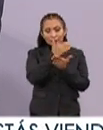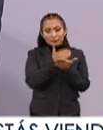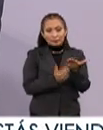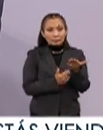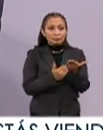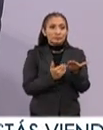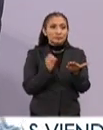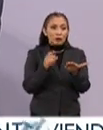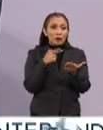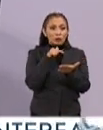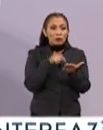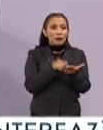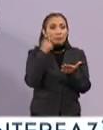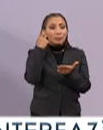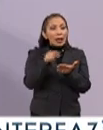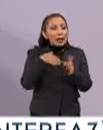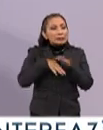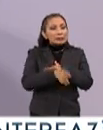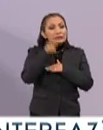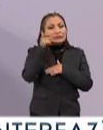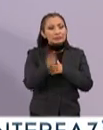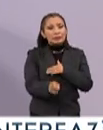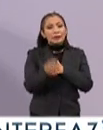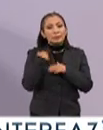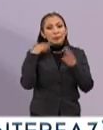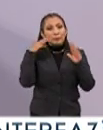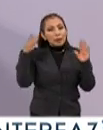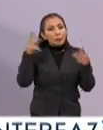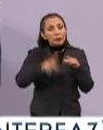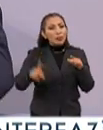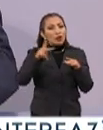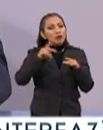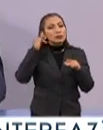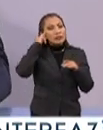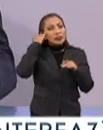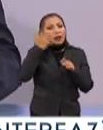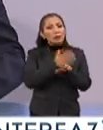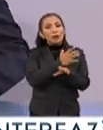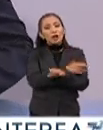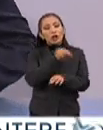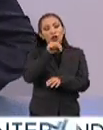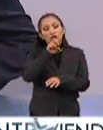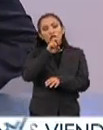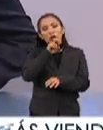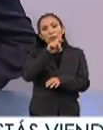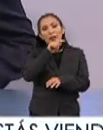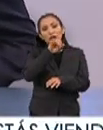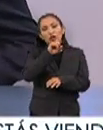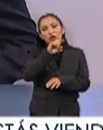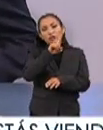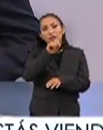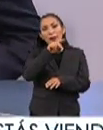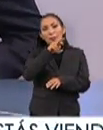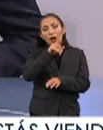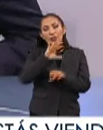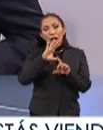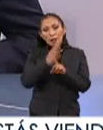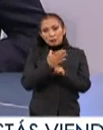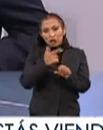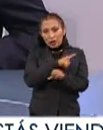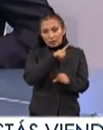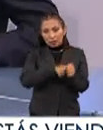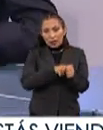documento o espacio para adentrarnos a esta maravilla de nuestros pueblos originarios, nos acompaña Norberto Zamora, jefe de medios digitales de la Comisión